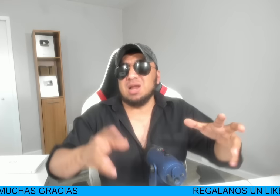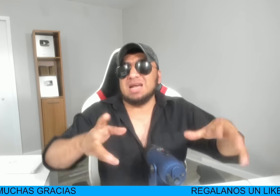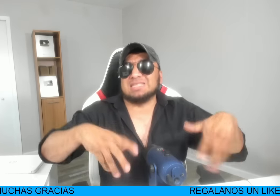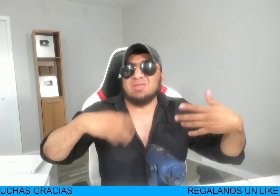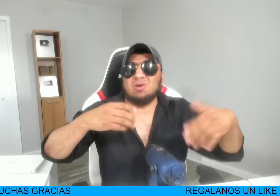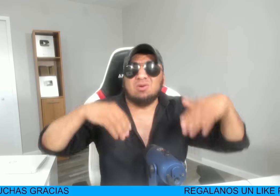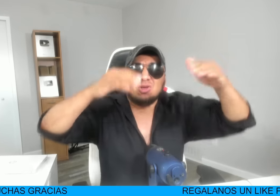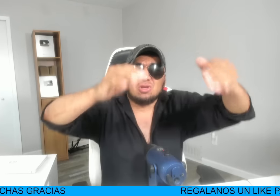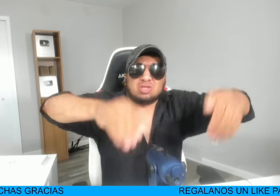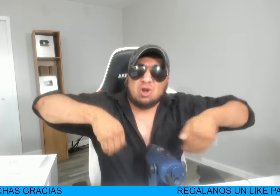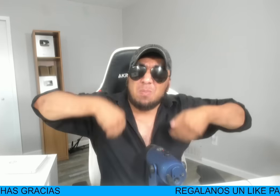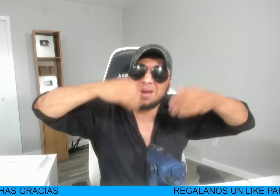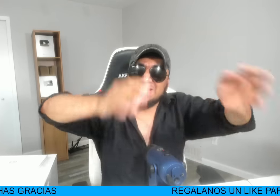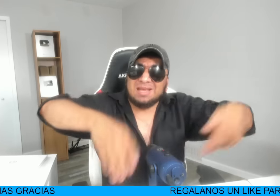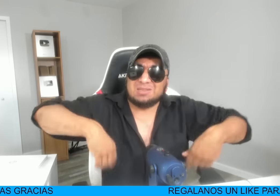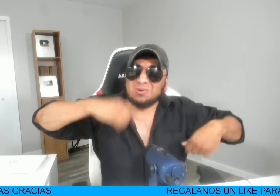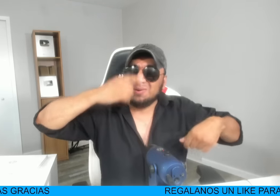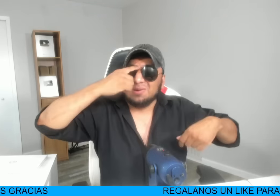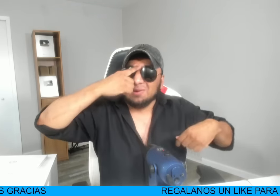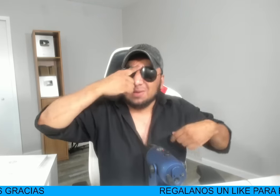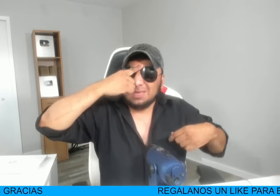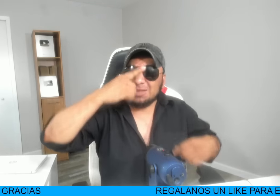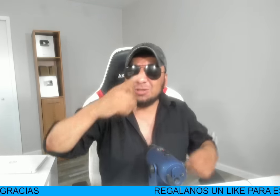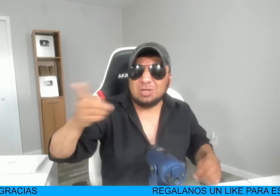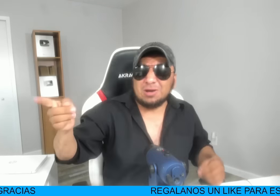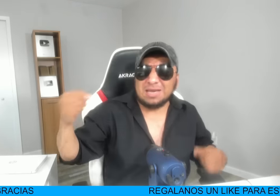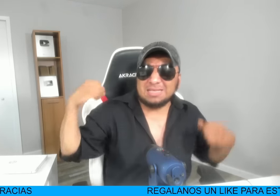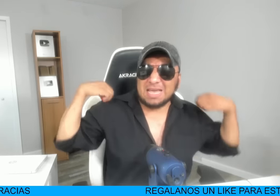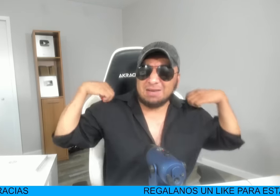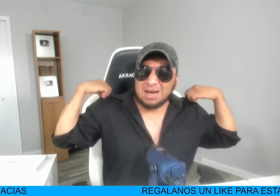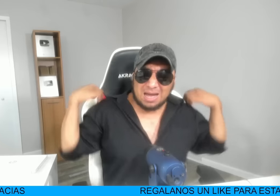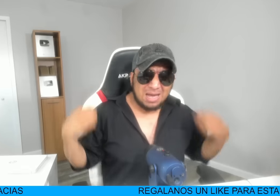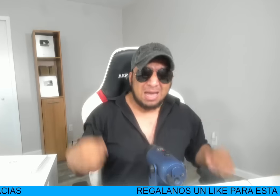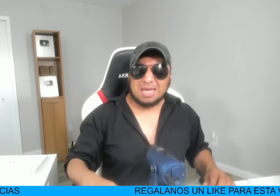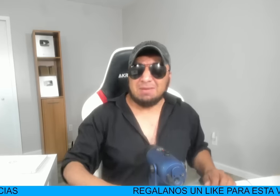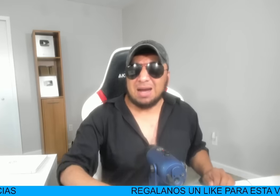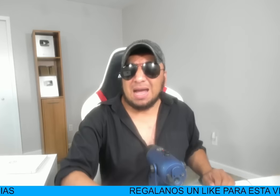son como el asadón, solo para adentro. Y estos son los que dicen